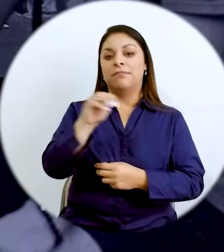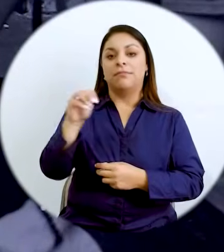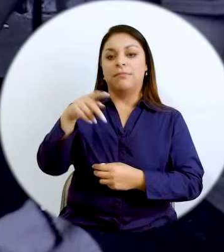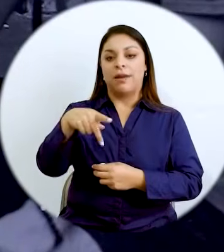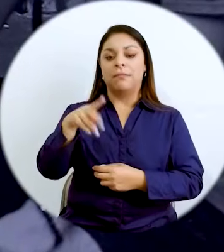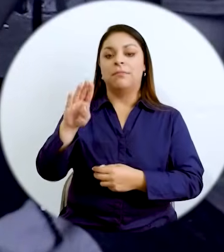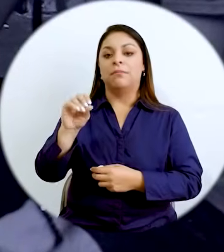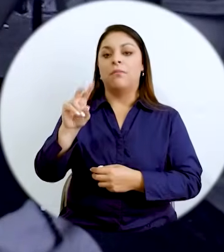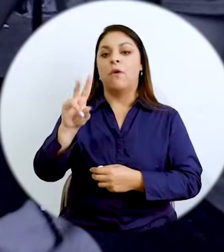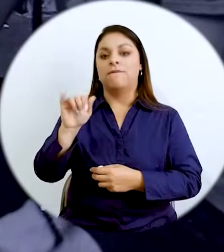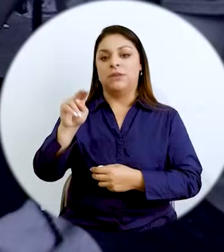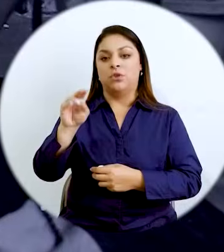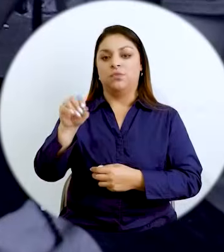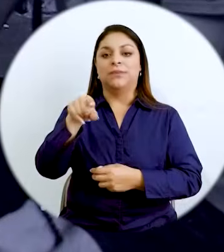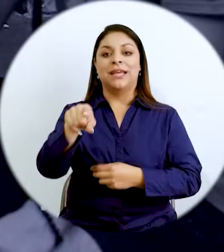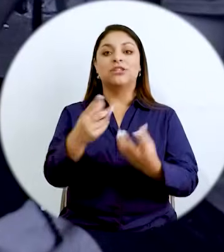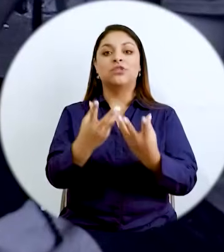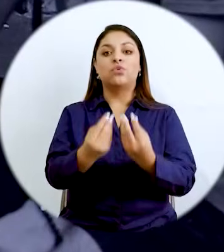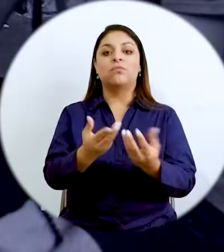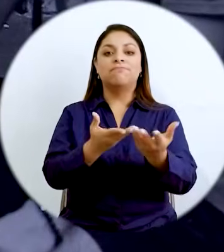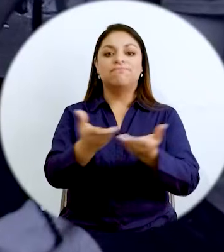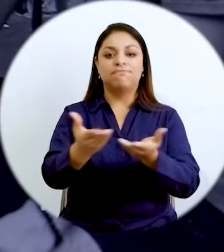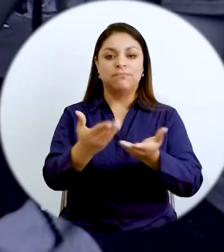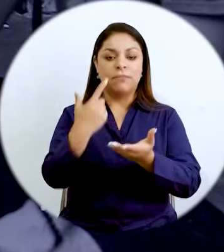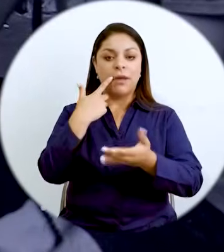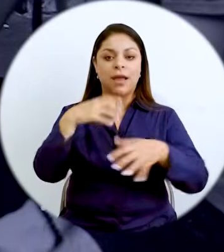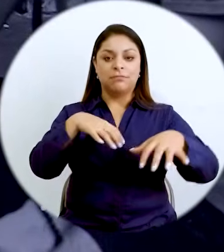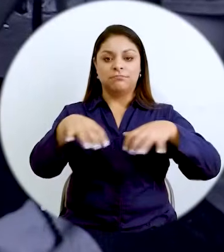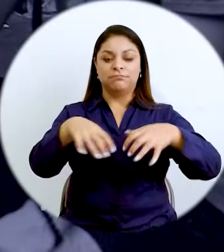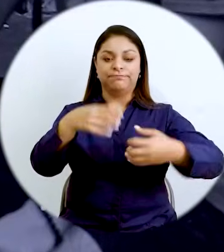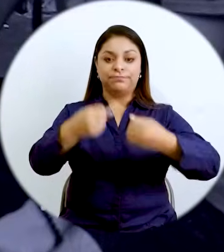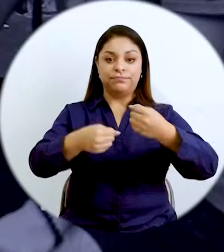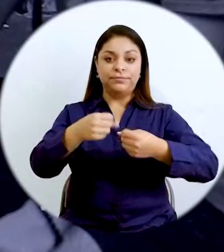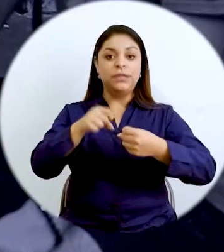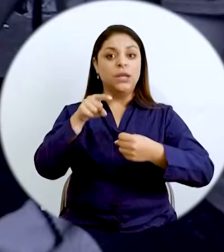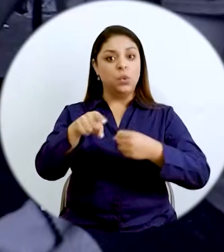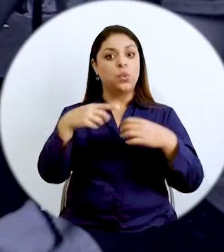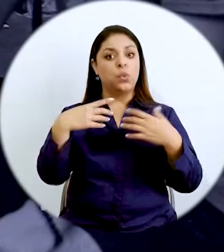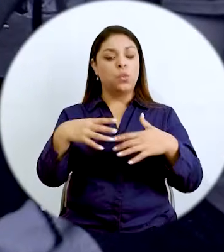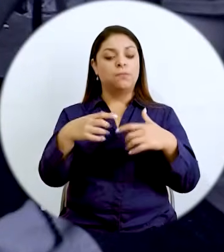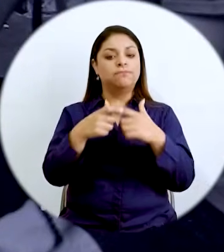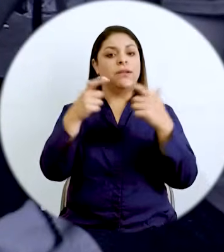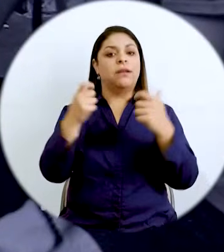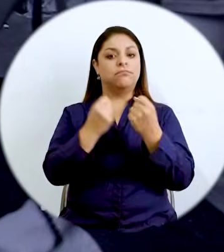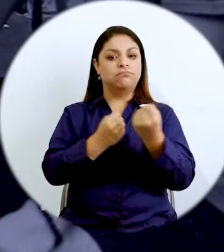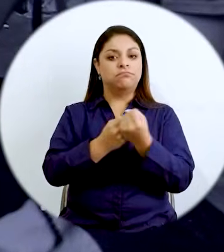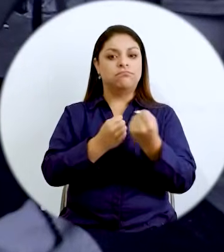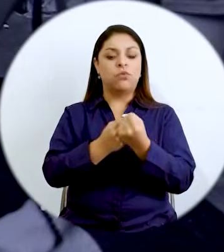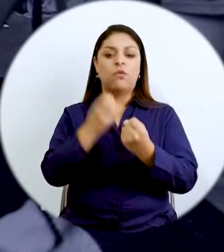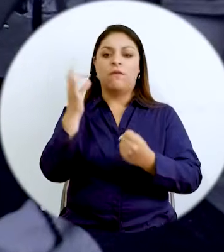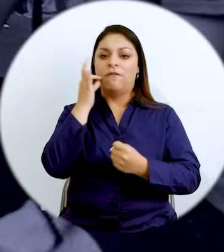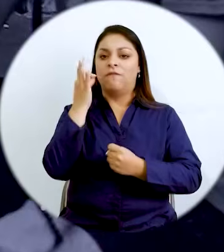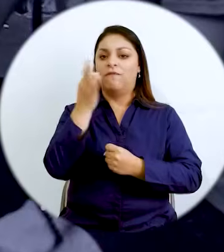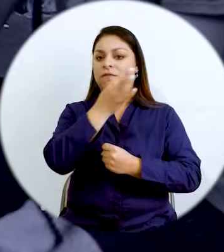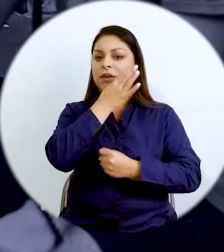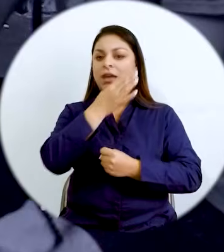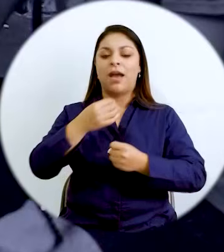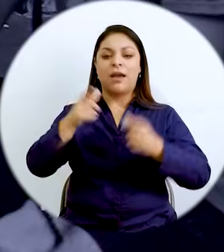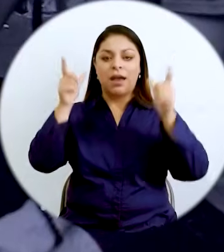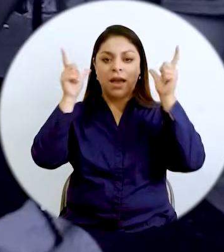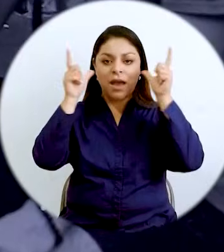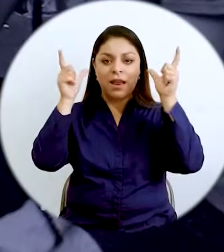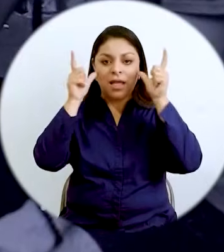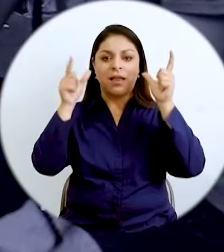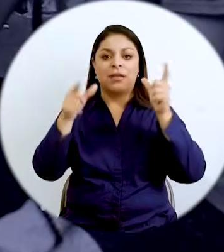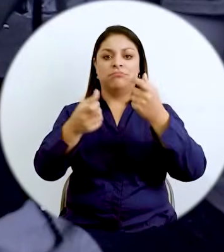ganadería lechera. Un software que es de gran apoyo en las fincas ganaderas de Costa Rica, que tiene ya 40 años de existencia y